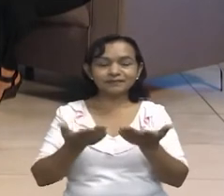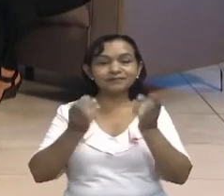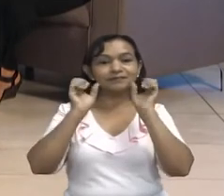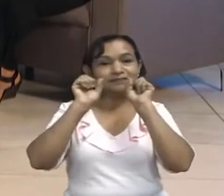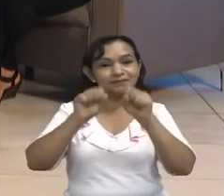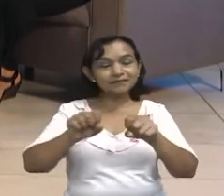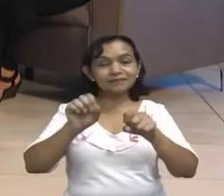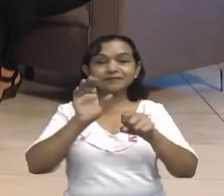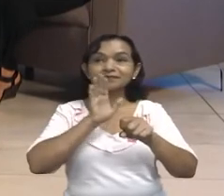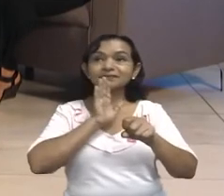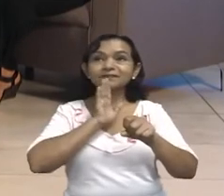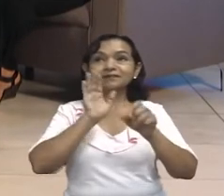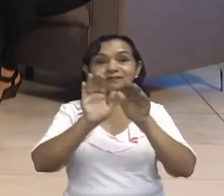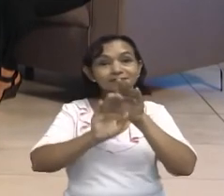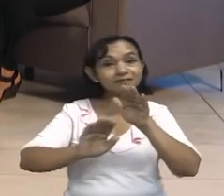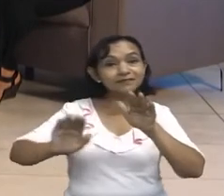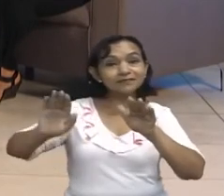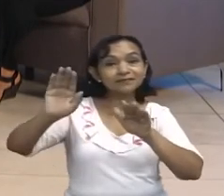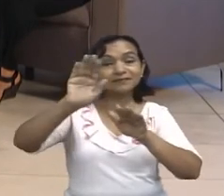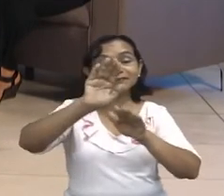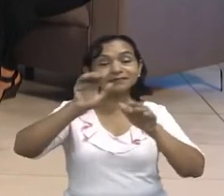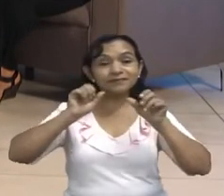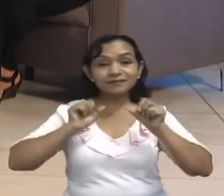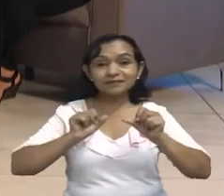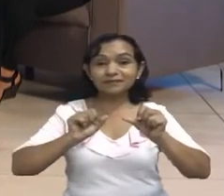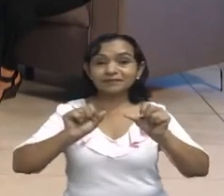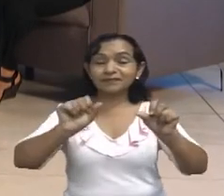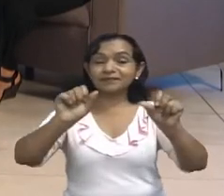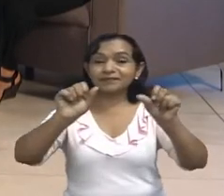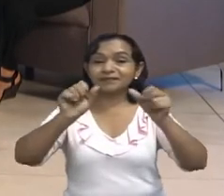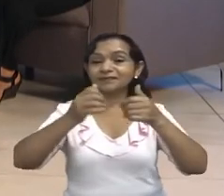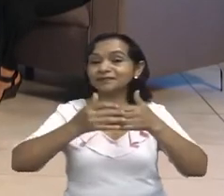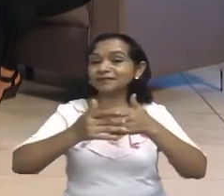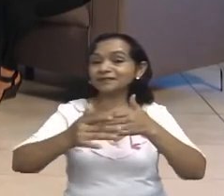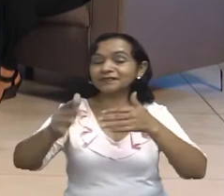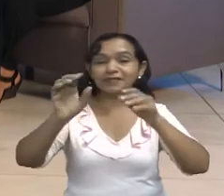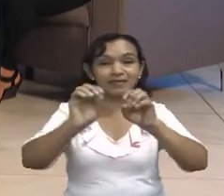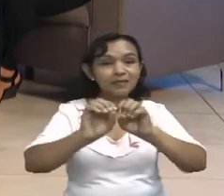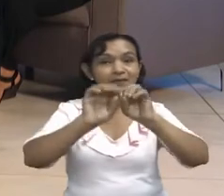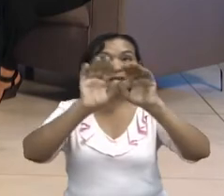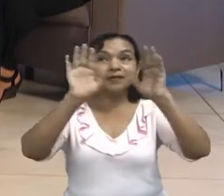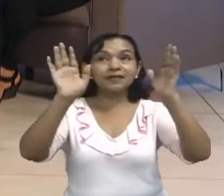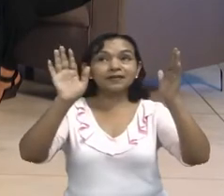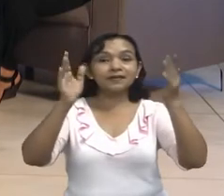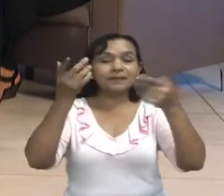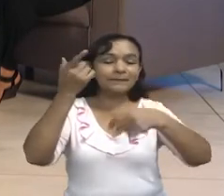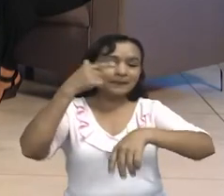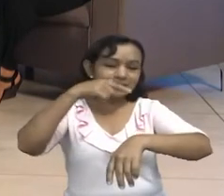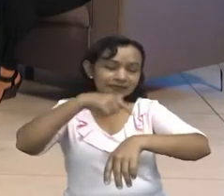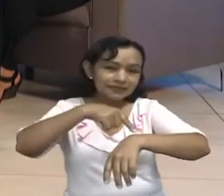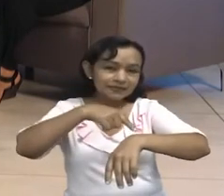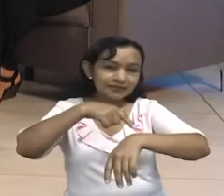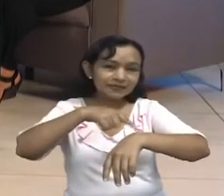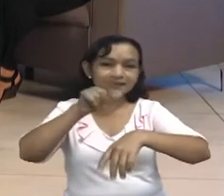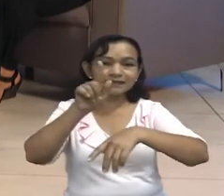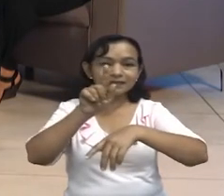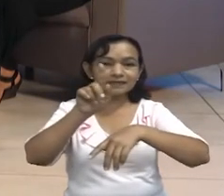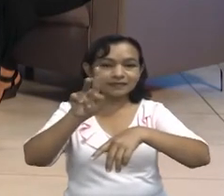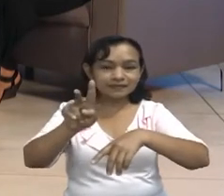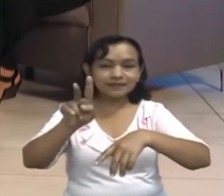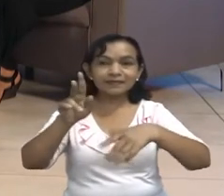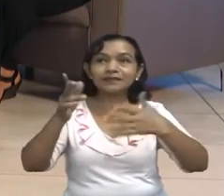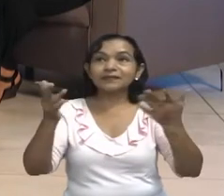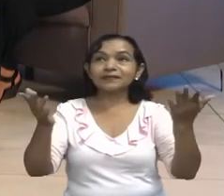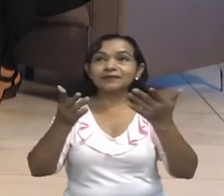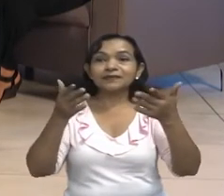podríamos hablar más y sé que podríamos extender la conversación hasta prolongada a las horas de la mañana, pero el tiempo en televisión, claro, como lo saben ambos, es